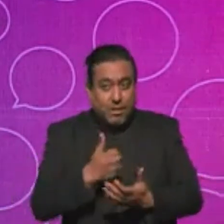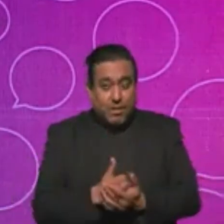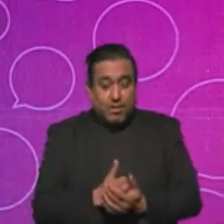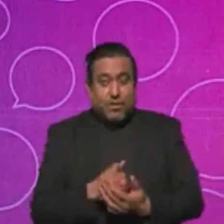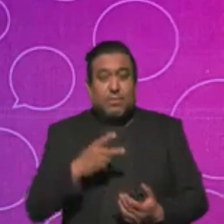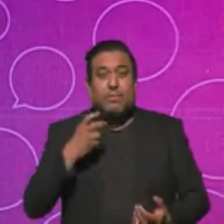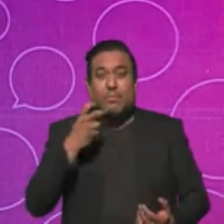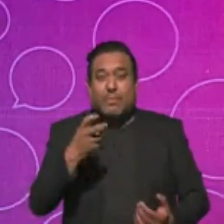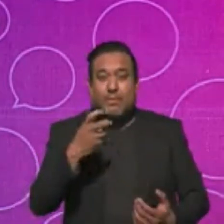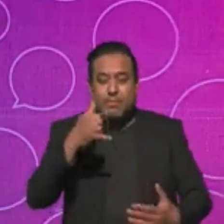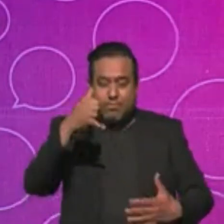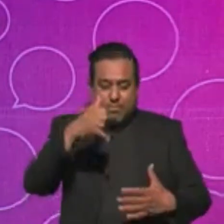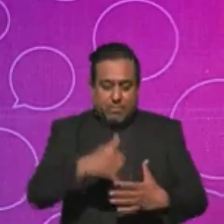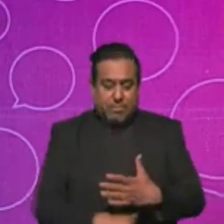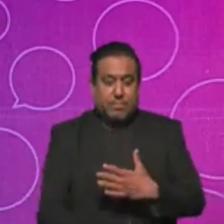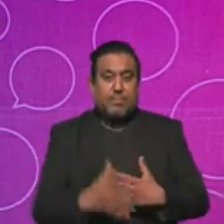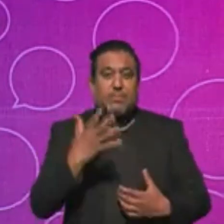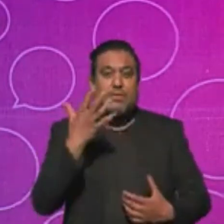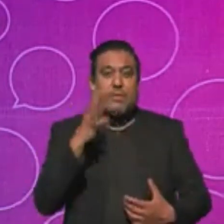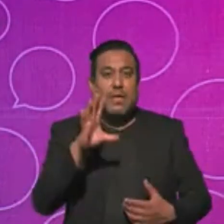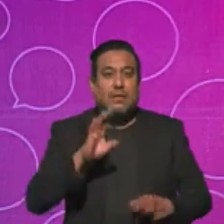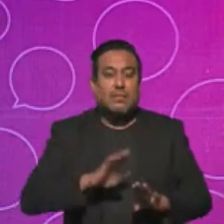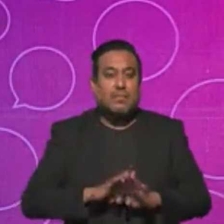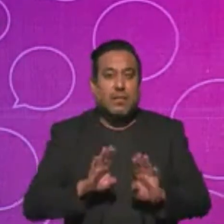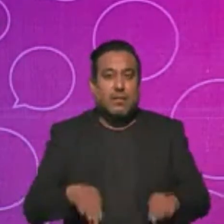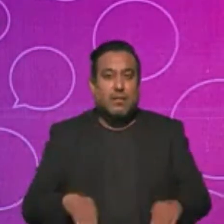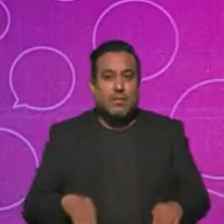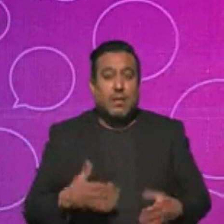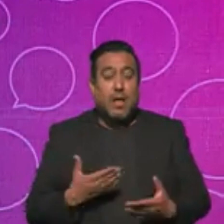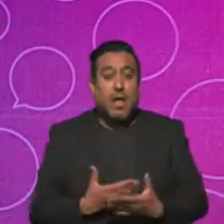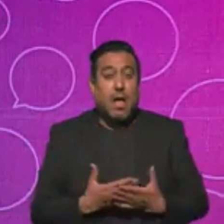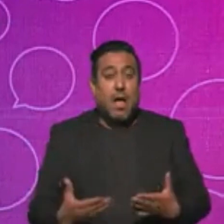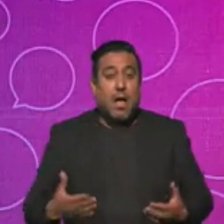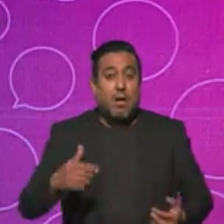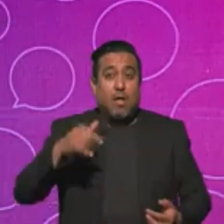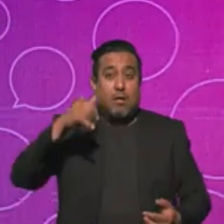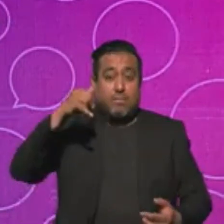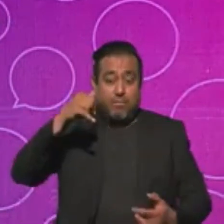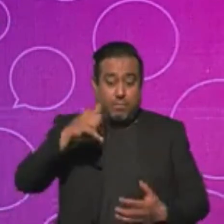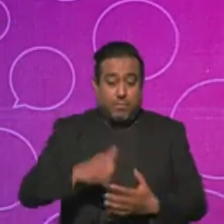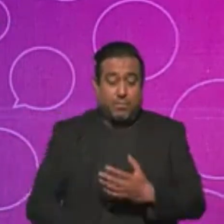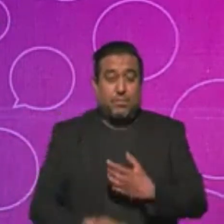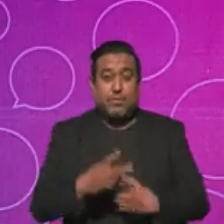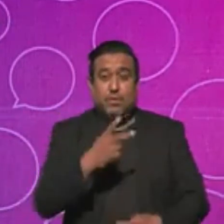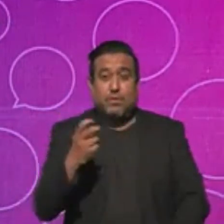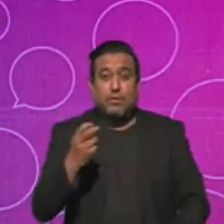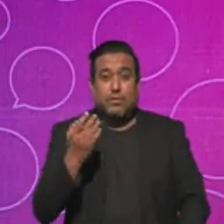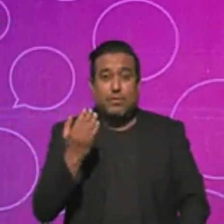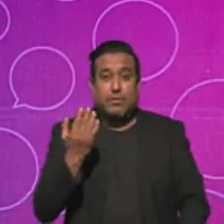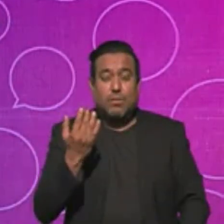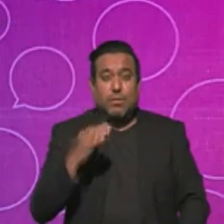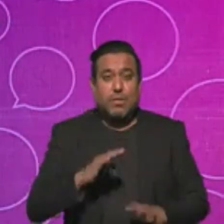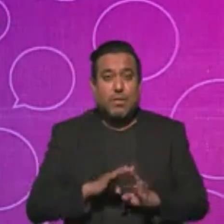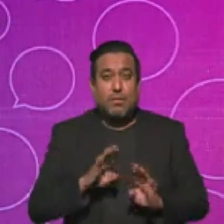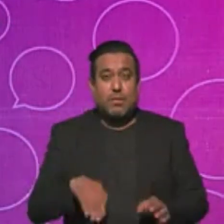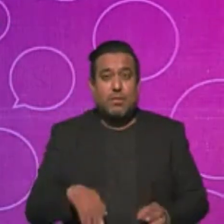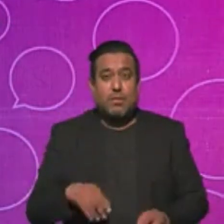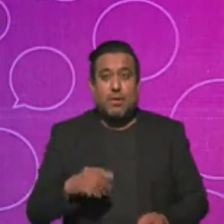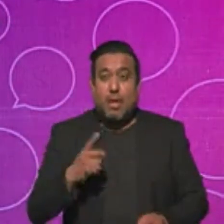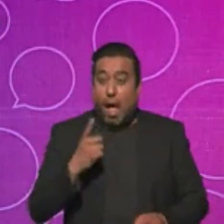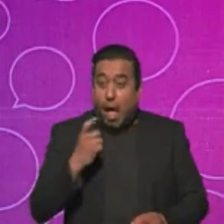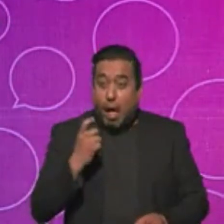a una profundidad de casi 10 m hoy en día se perforan a más de 250 Y ya el agua es